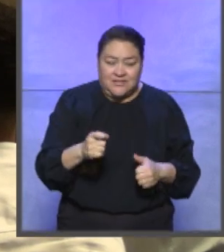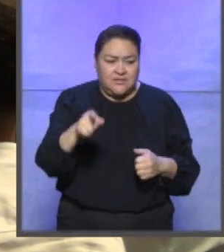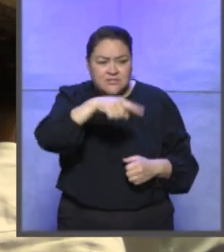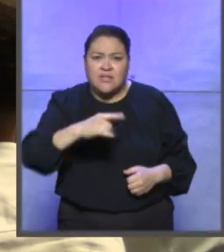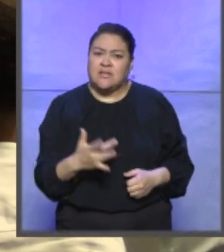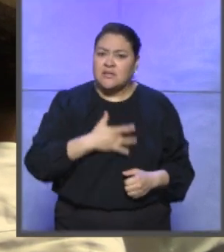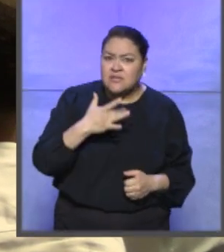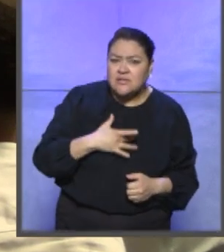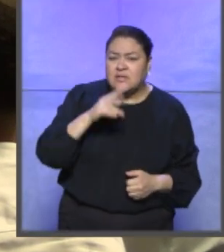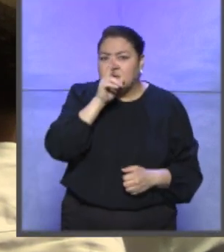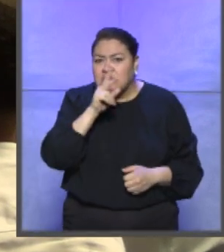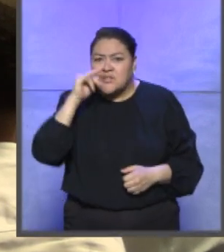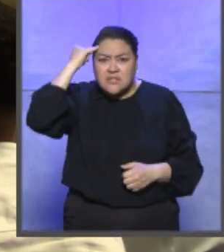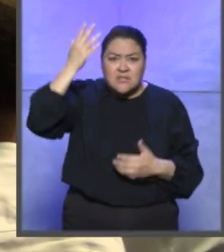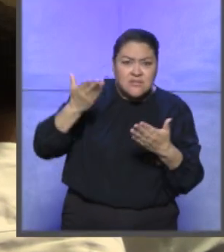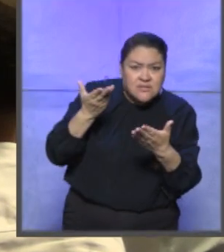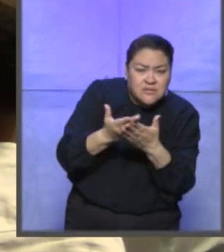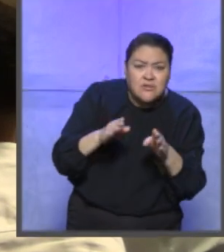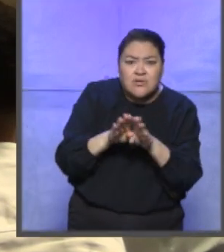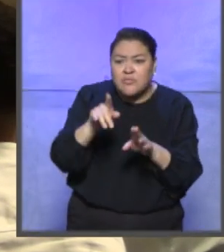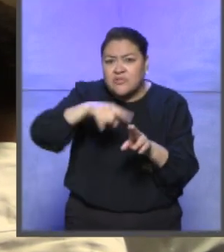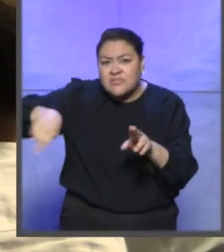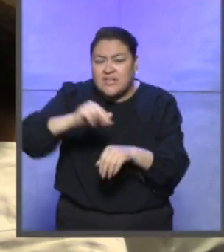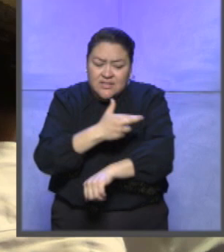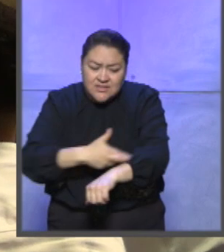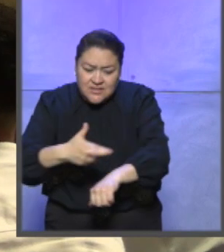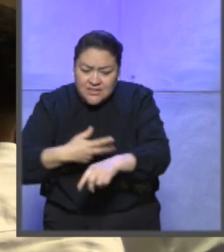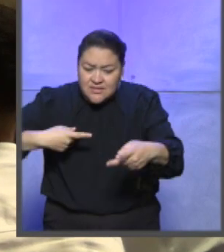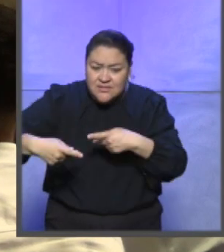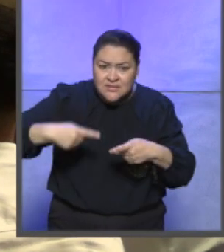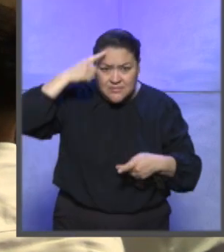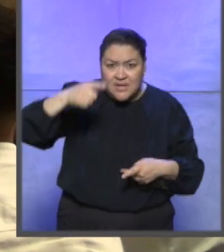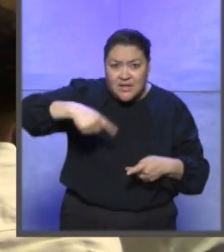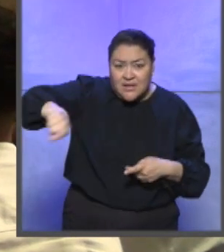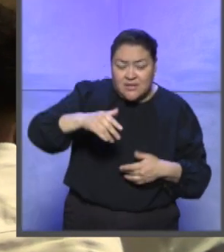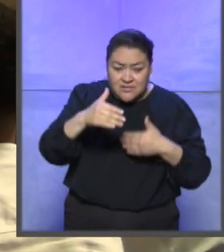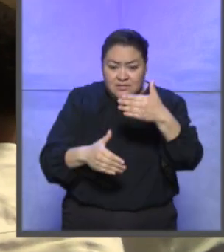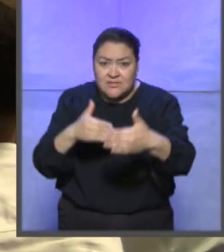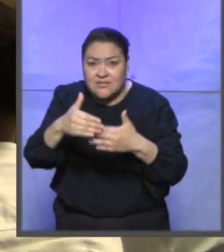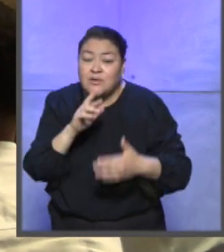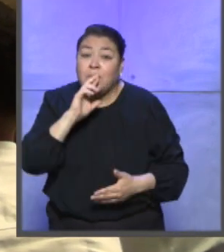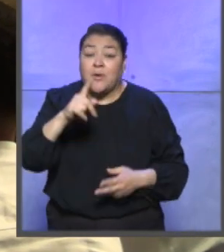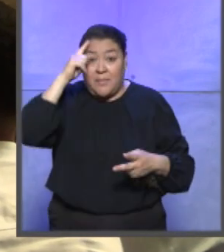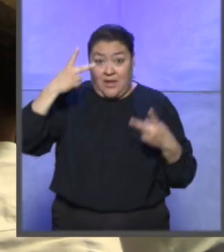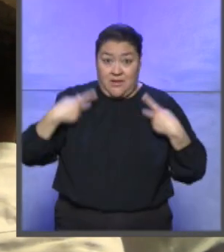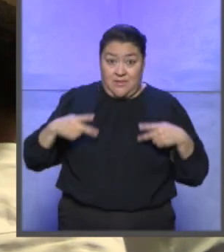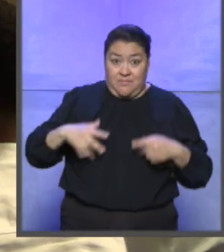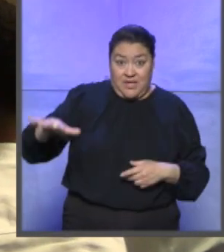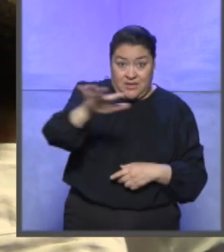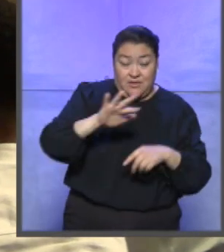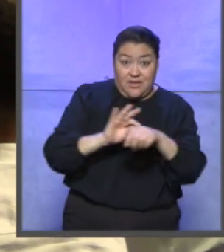las inquietudes, propuestas de solución. Algo tiene que fortalecer los lazos entre las instituciones y la